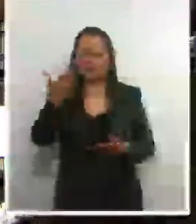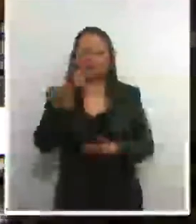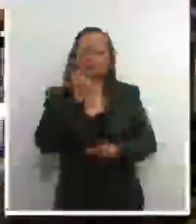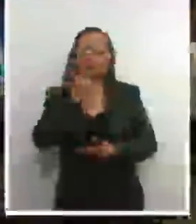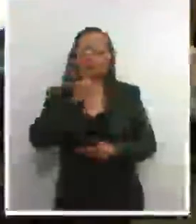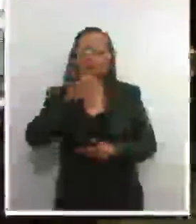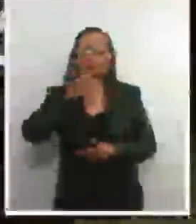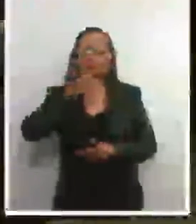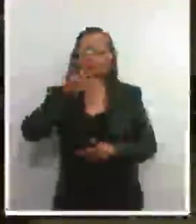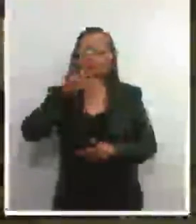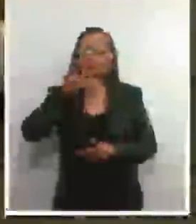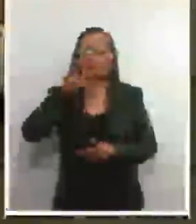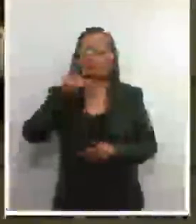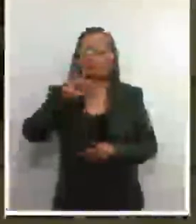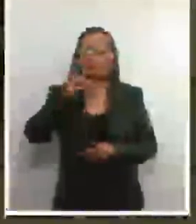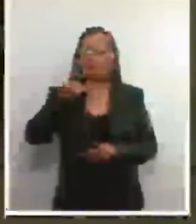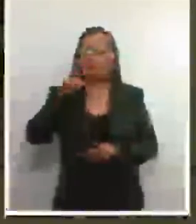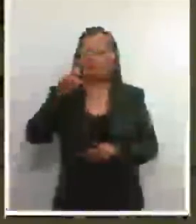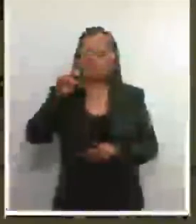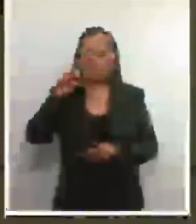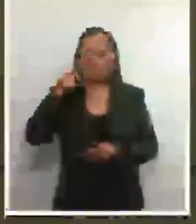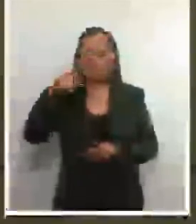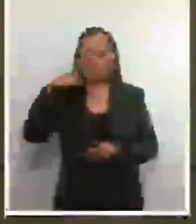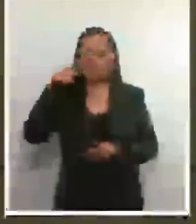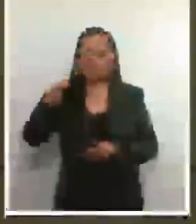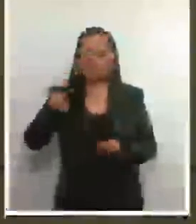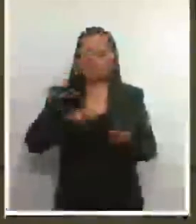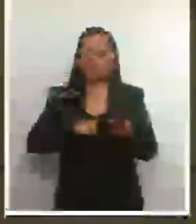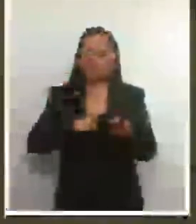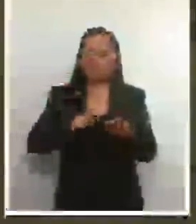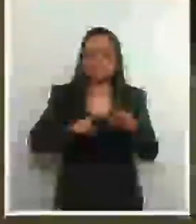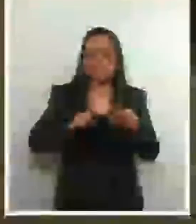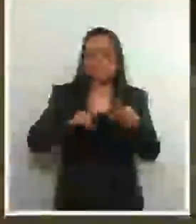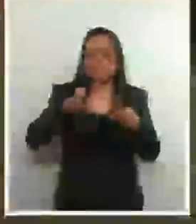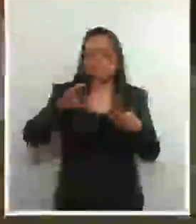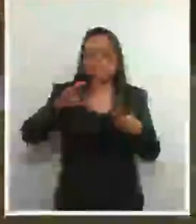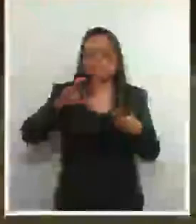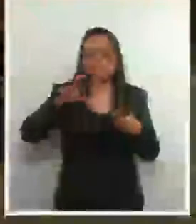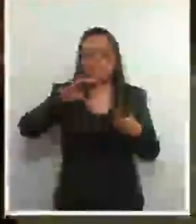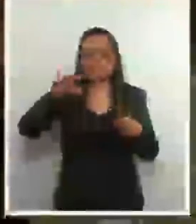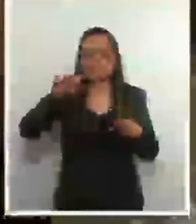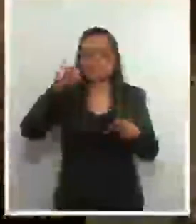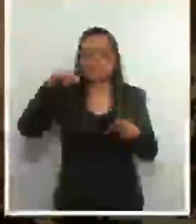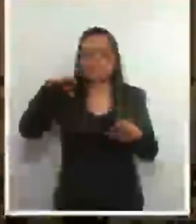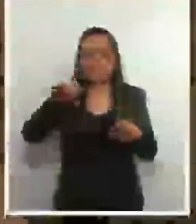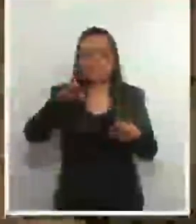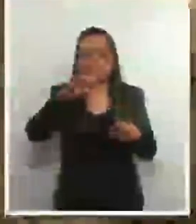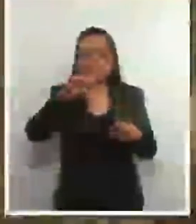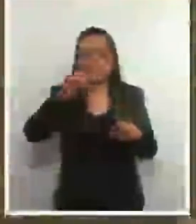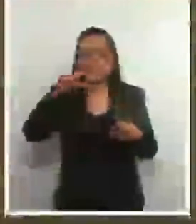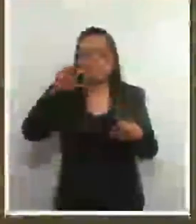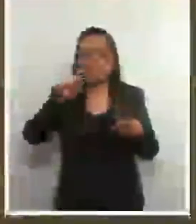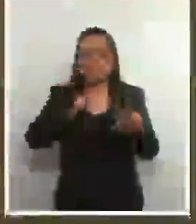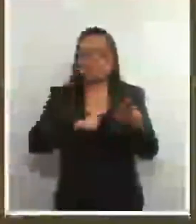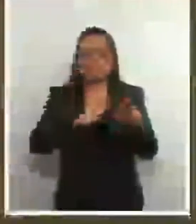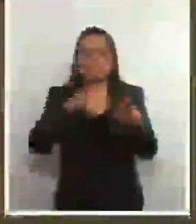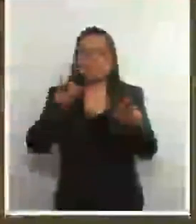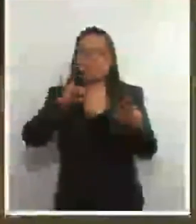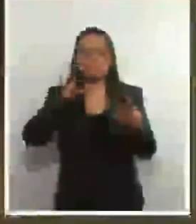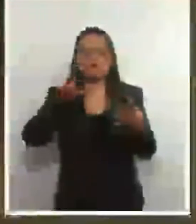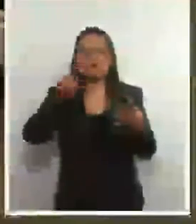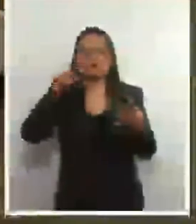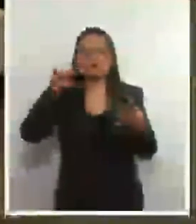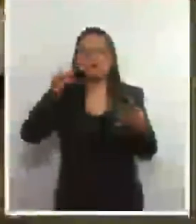diputada Clara Hussitman. El diputado Jaime Cárdenas en contra. A favor, Julio César